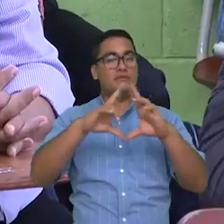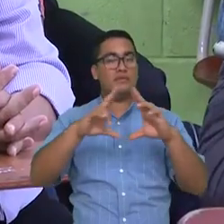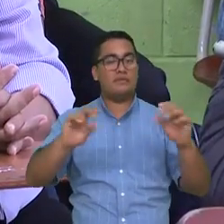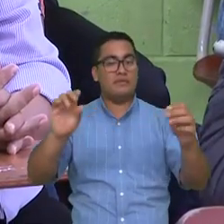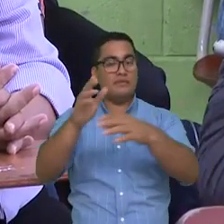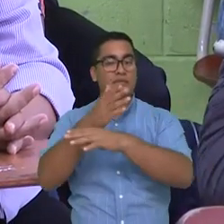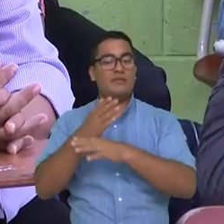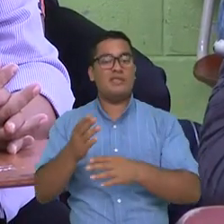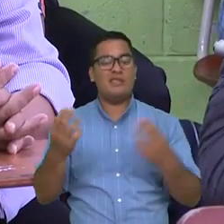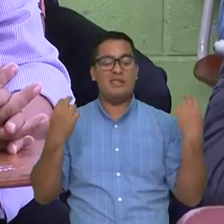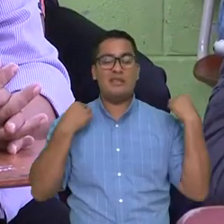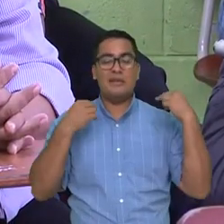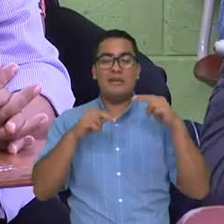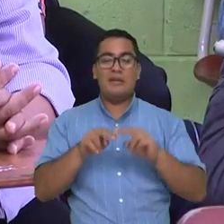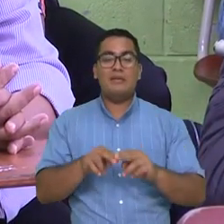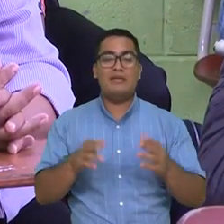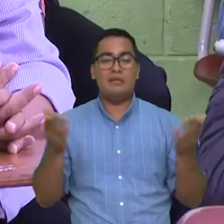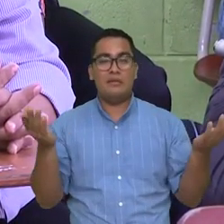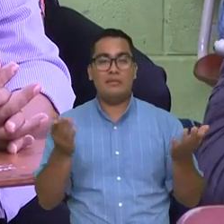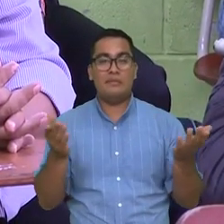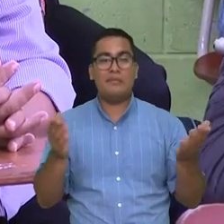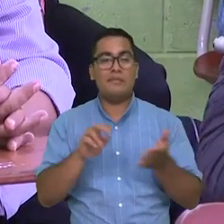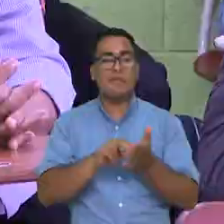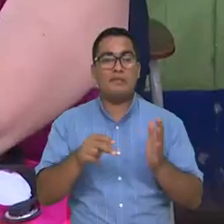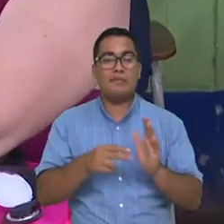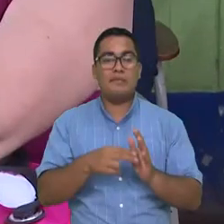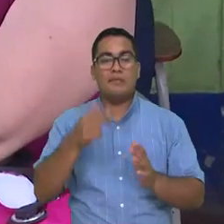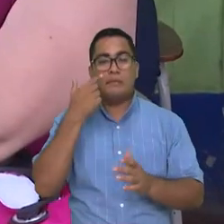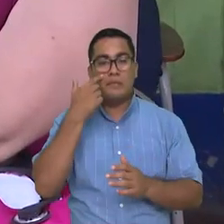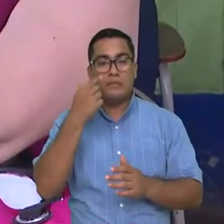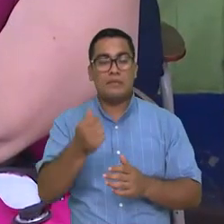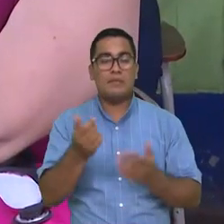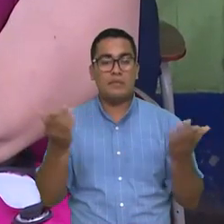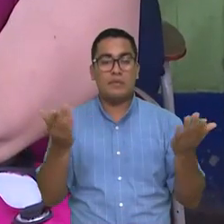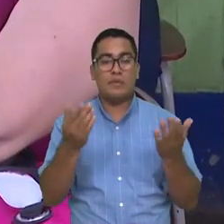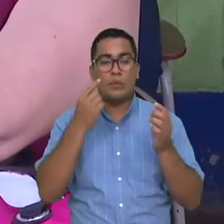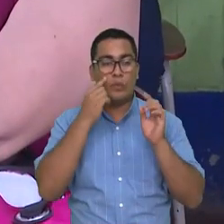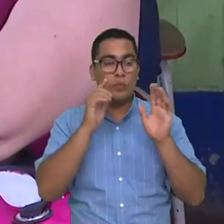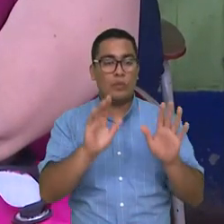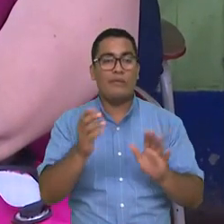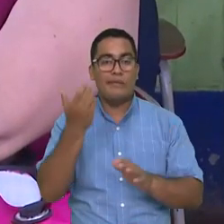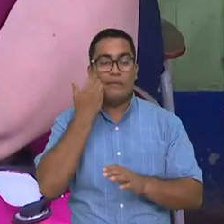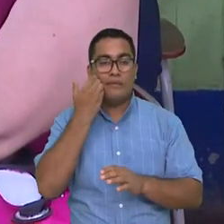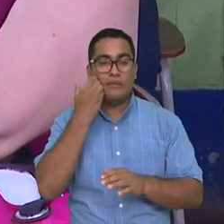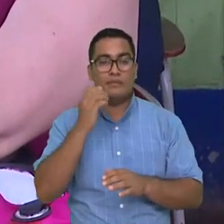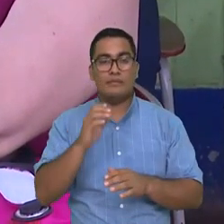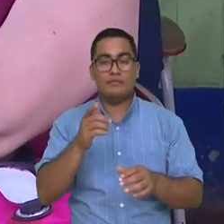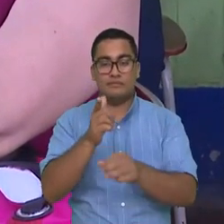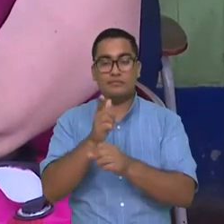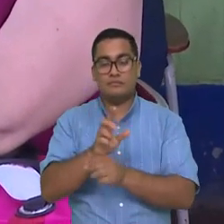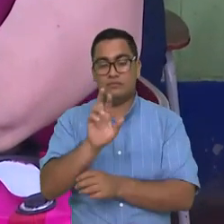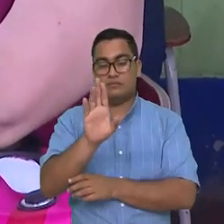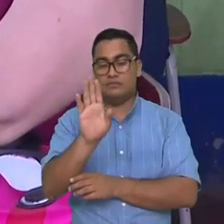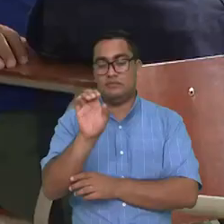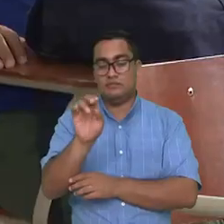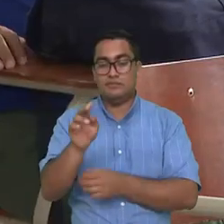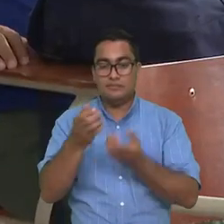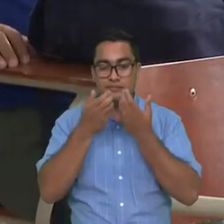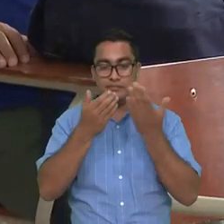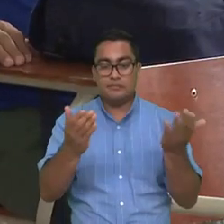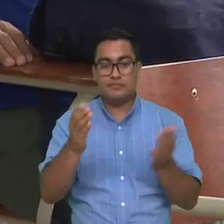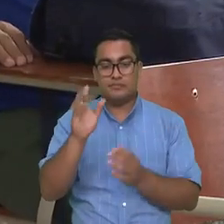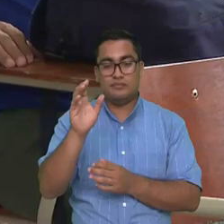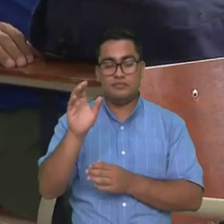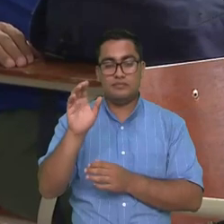educadores los que transmitan estos conocimientos sobre la prevención de la pandemia. Con cámara de Rubén Castro para el Canal